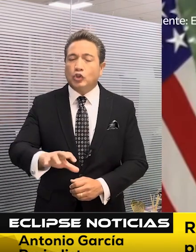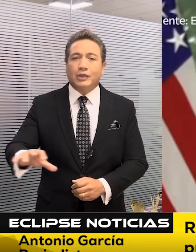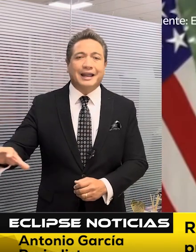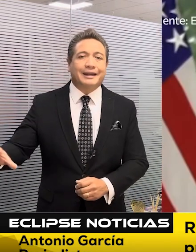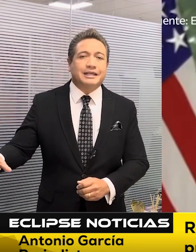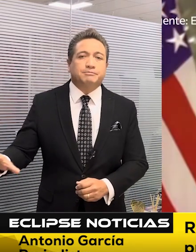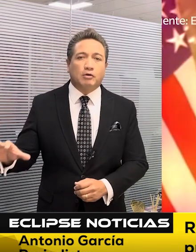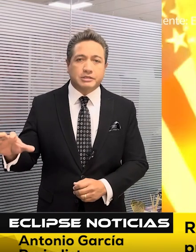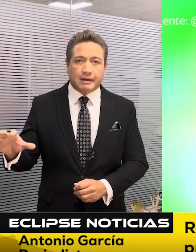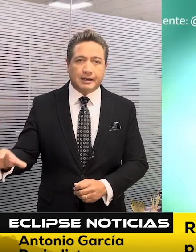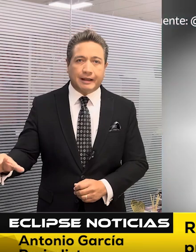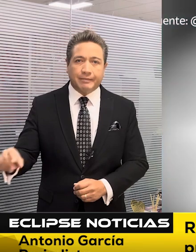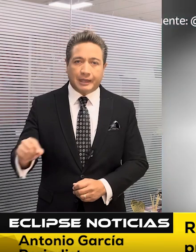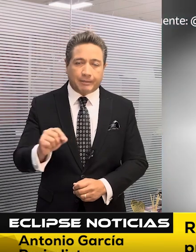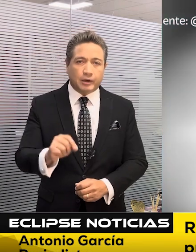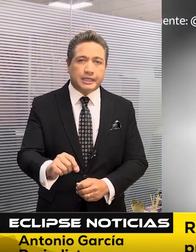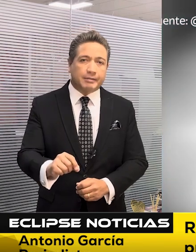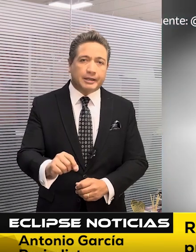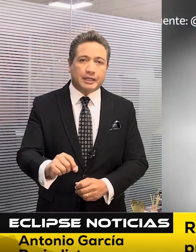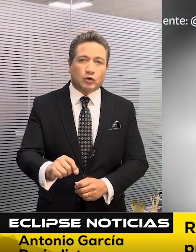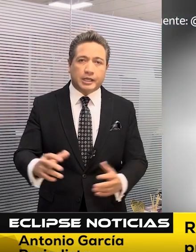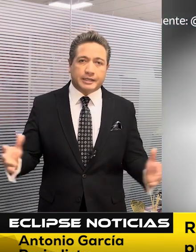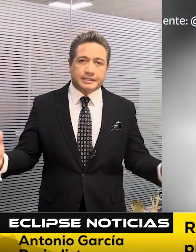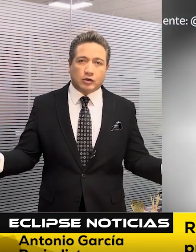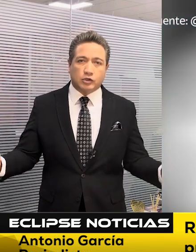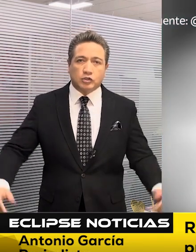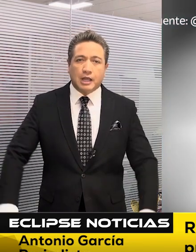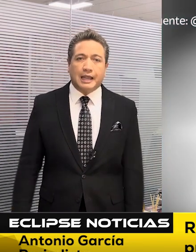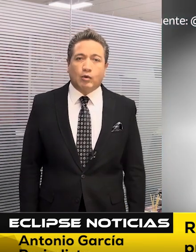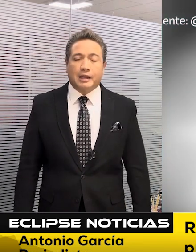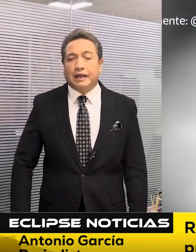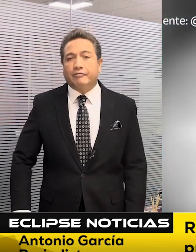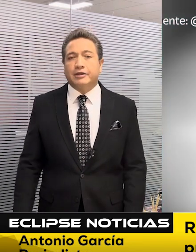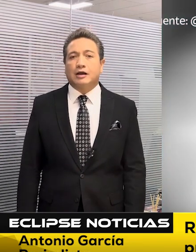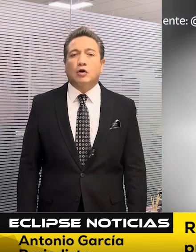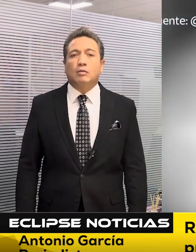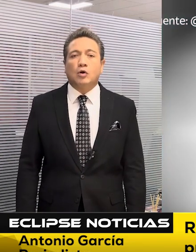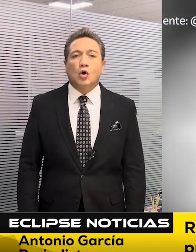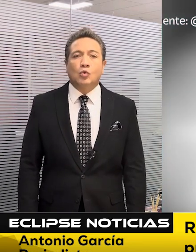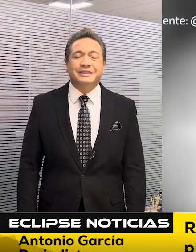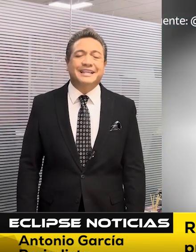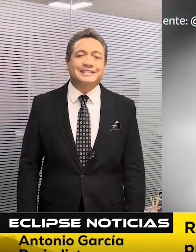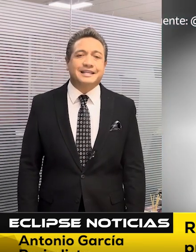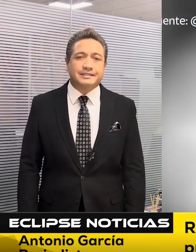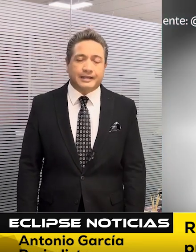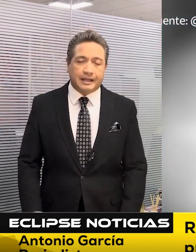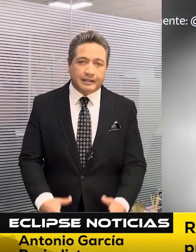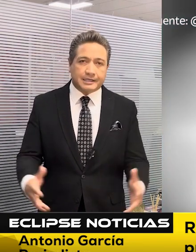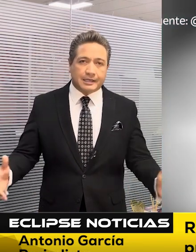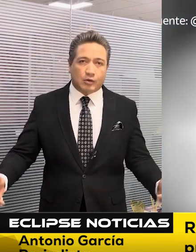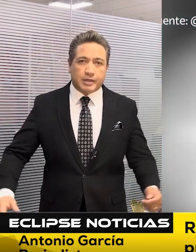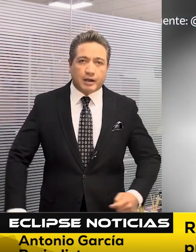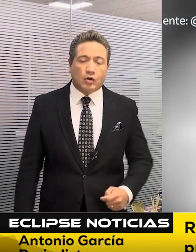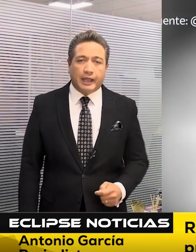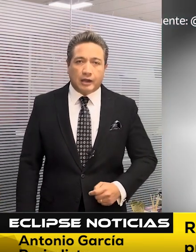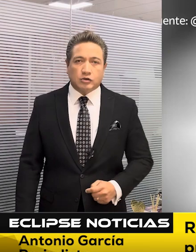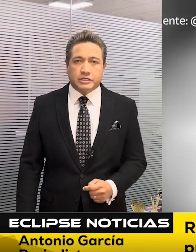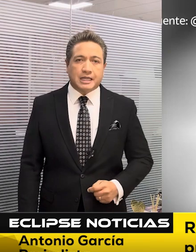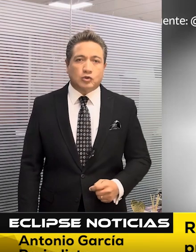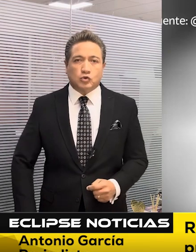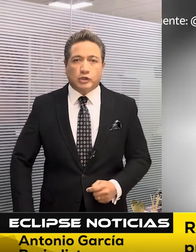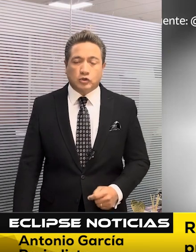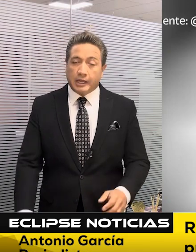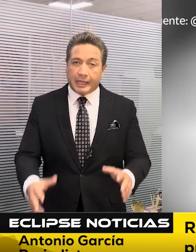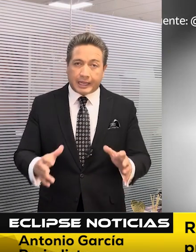achacaron toda la responsabilidad de la política migratoria de Estados Unidos, la cual califican como un desastre de este gobierno en